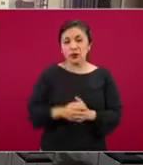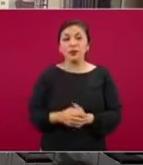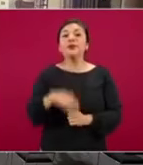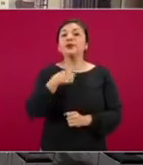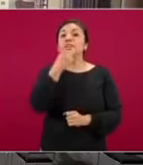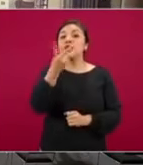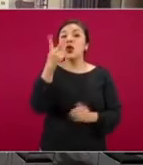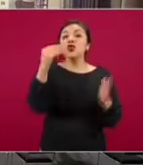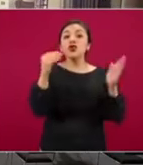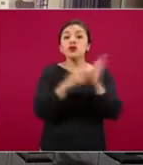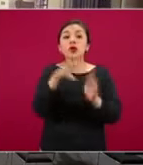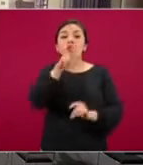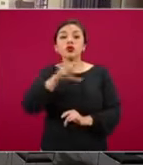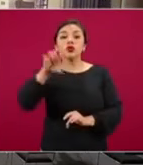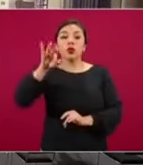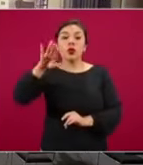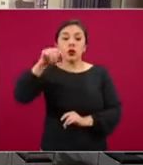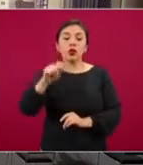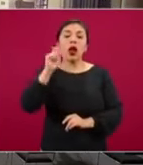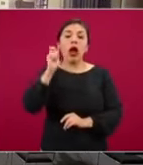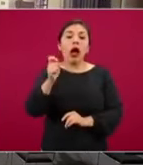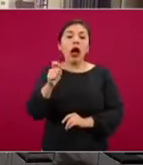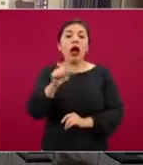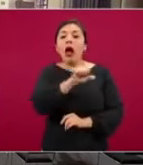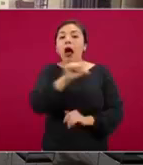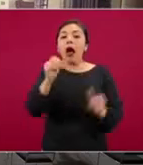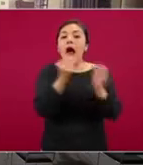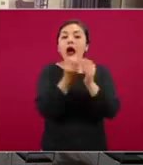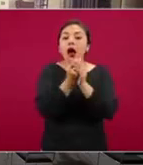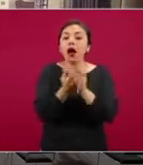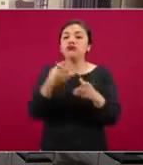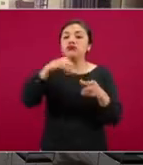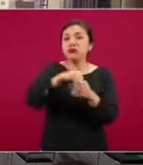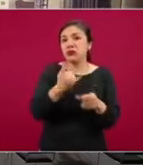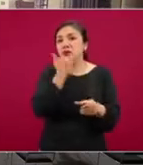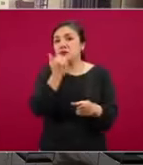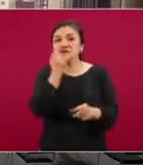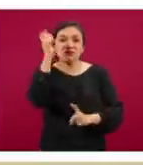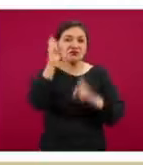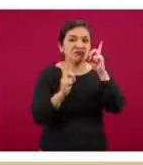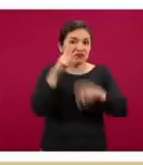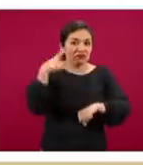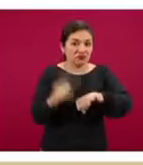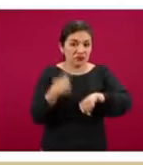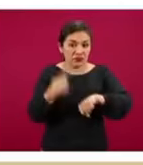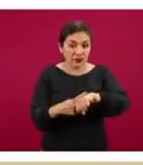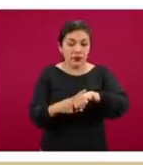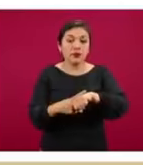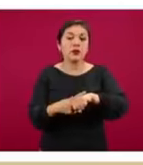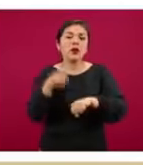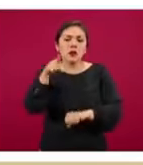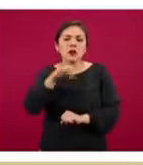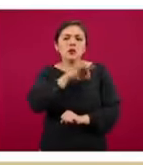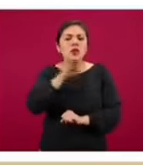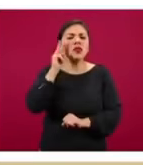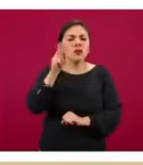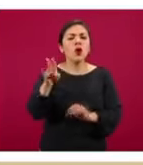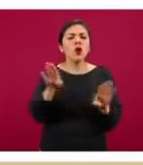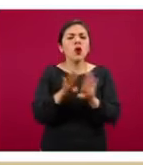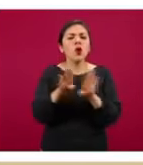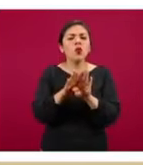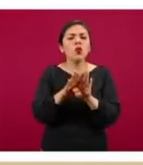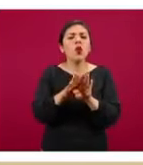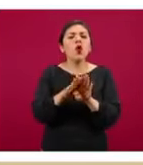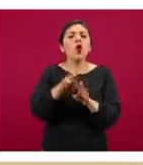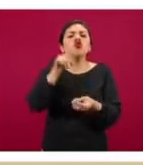estos 2.849 son aquellos que por lo menos integraron casos sospechosos, y bueno, podemos ver su distribución